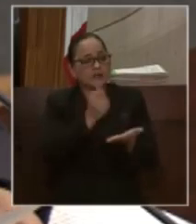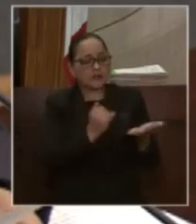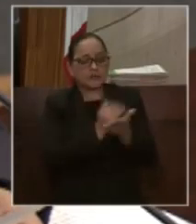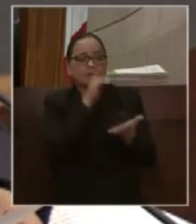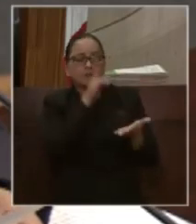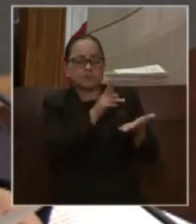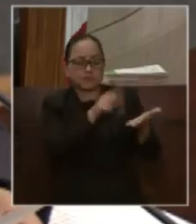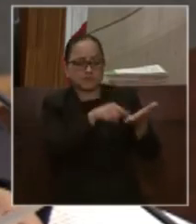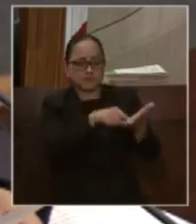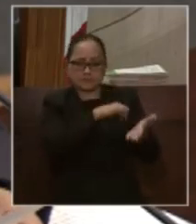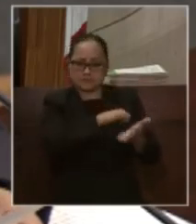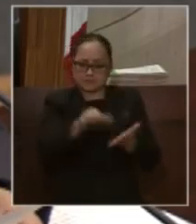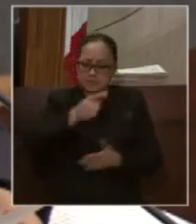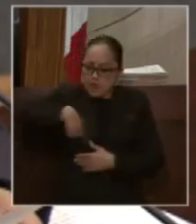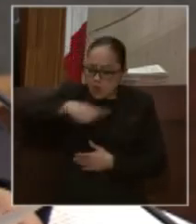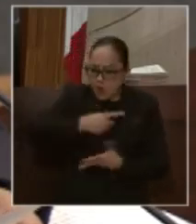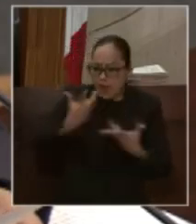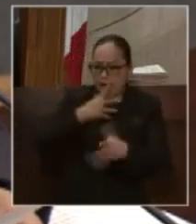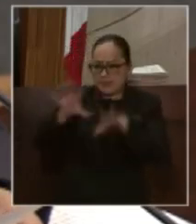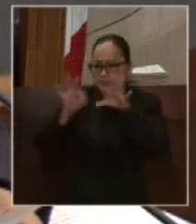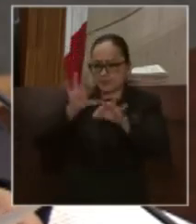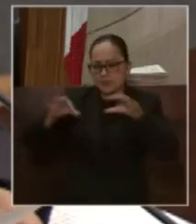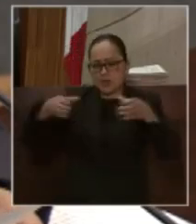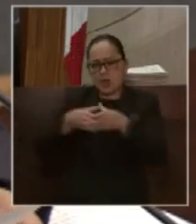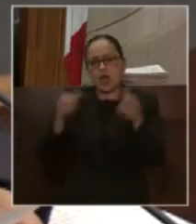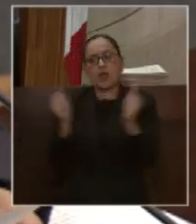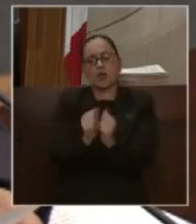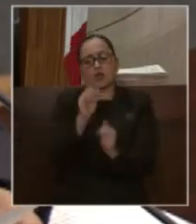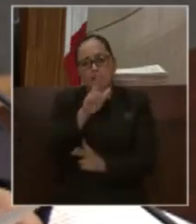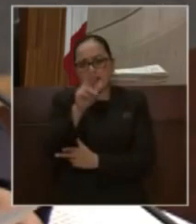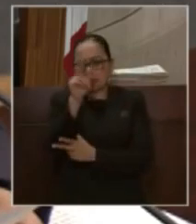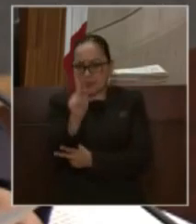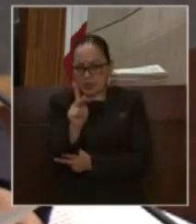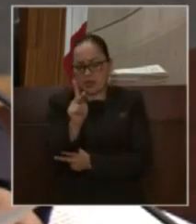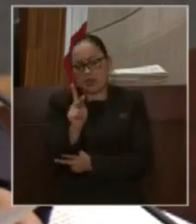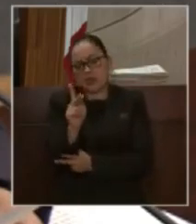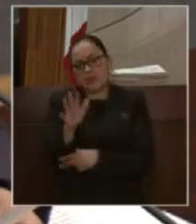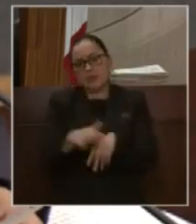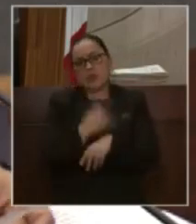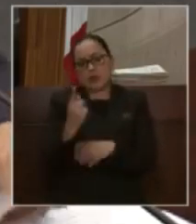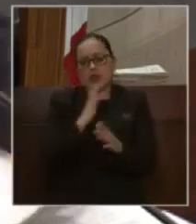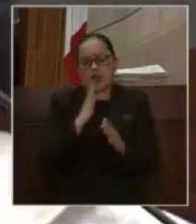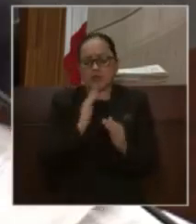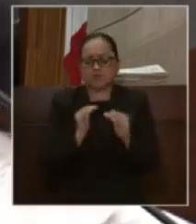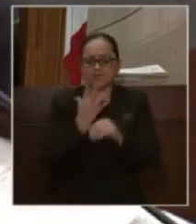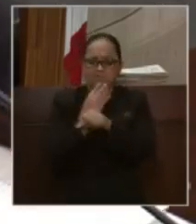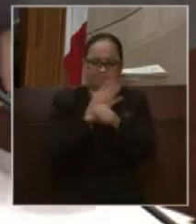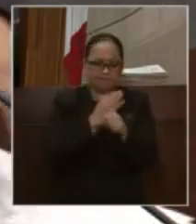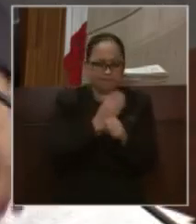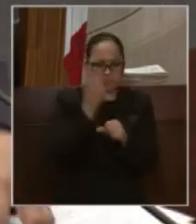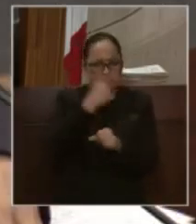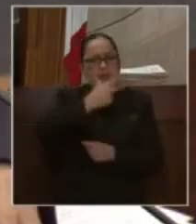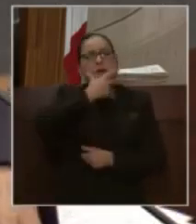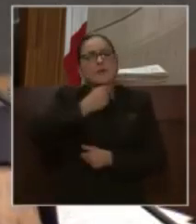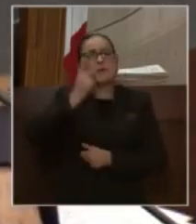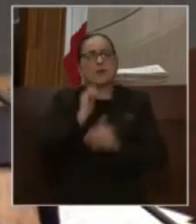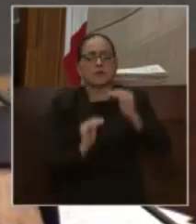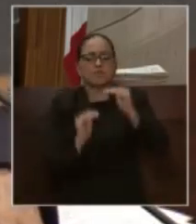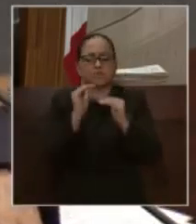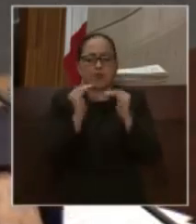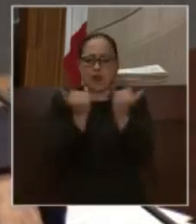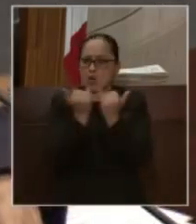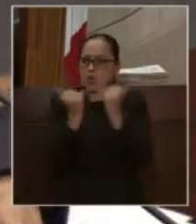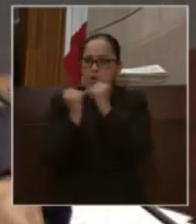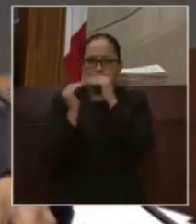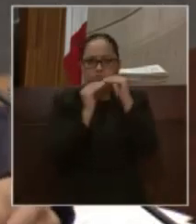impugnada y realizar la asignación directa de curules por el principio de representación proporcional con el ajuste de paridad respectivo. Enseguida